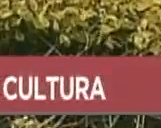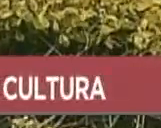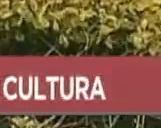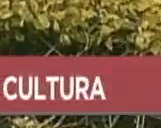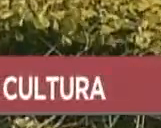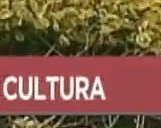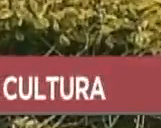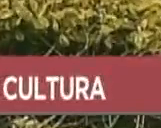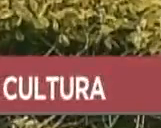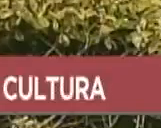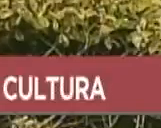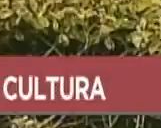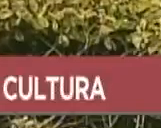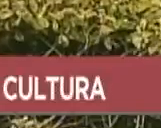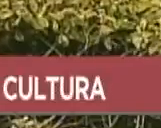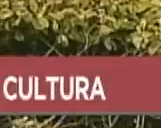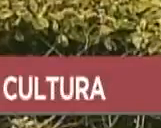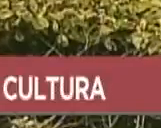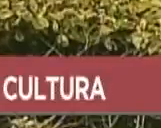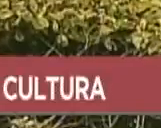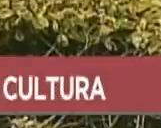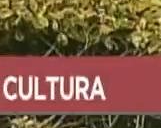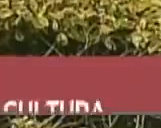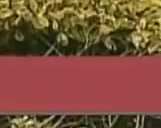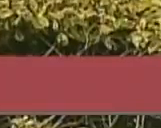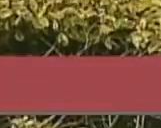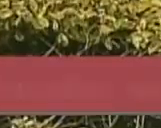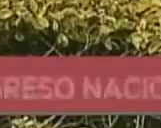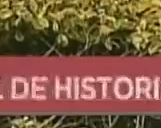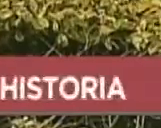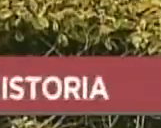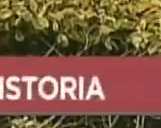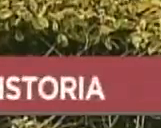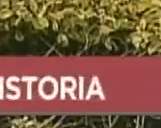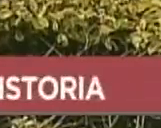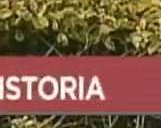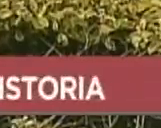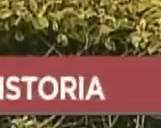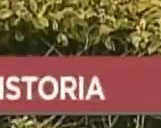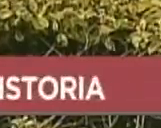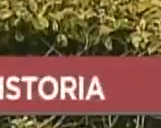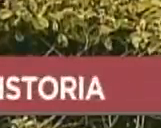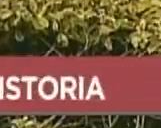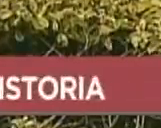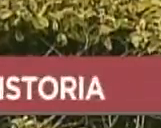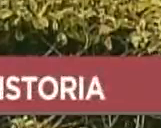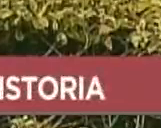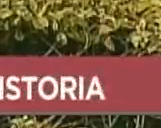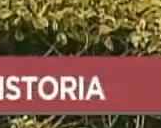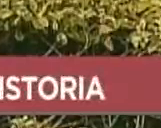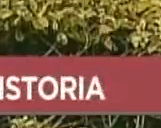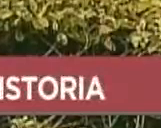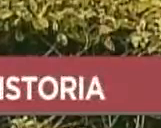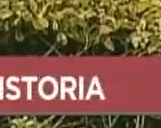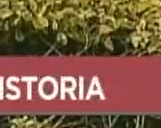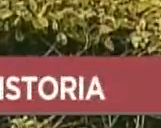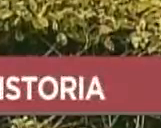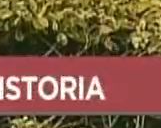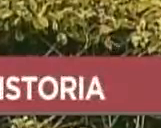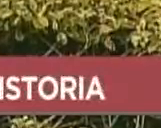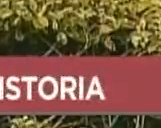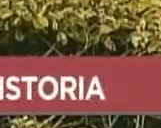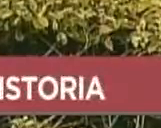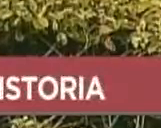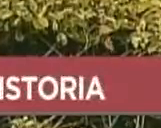ocasión lo organizan los compañeros de la red de historia memoria y patrimonio del centro nacional de estudios históricos del centro estudio simón